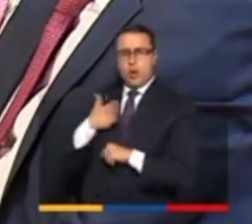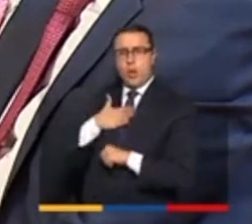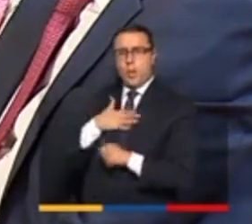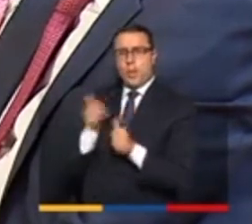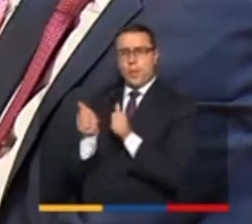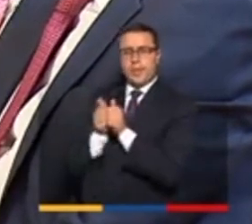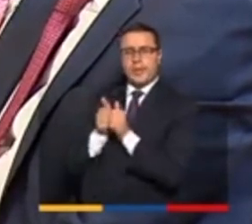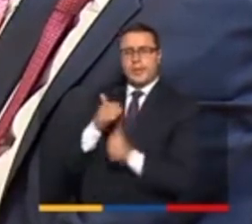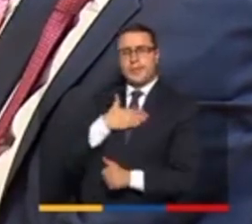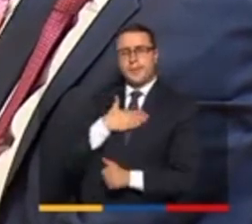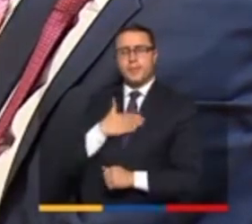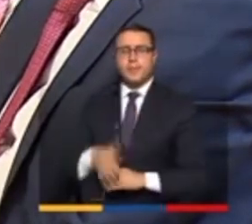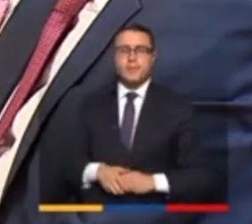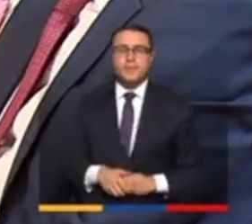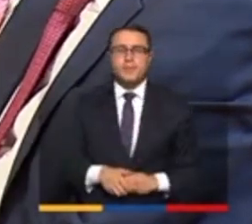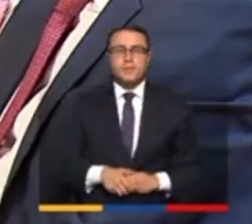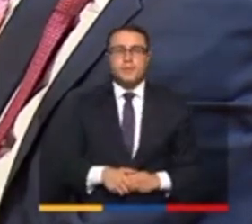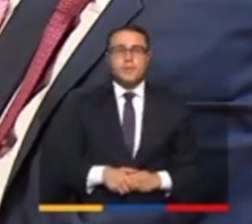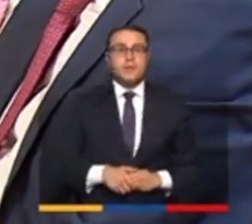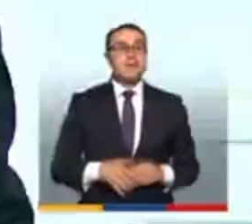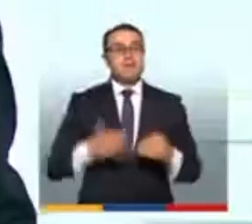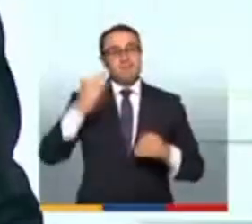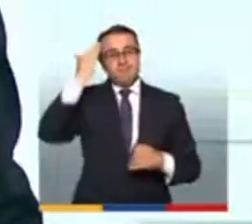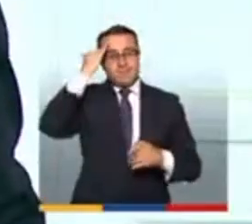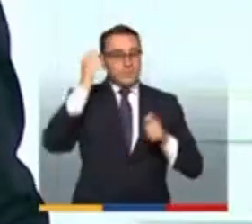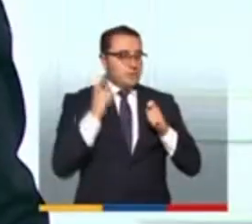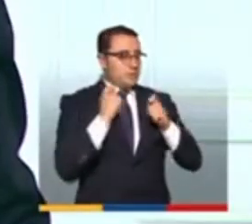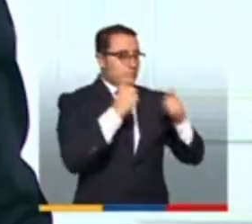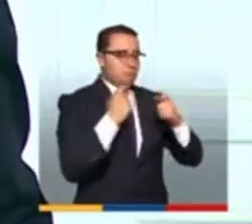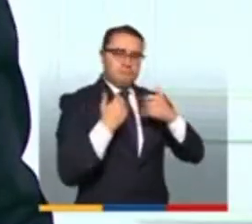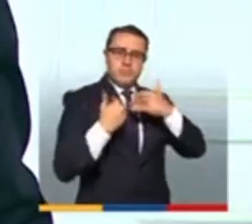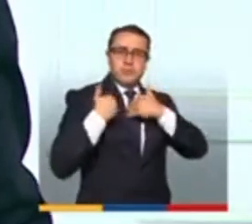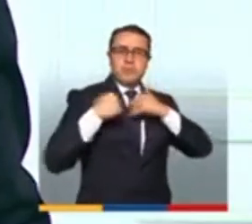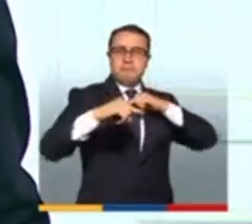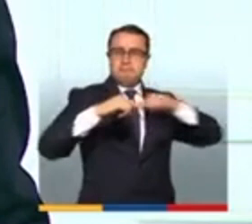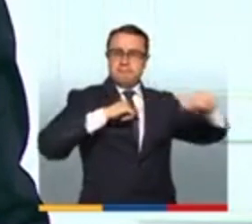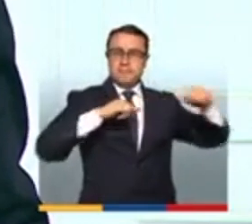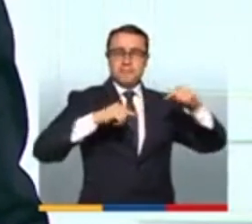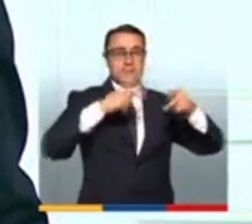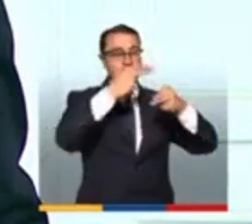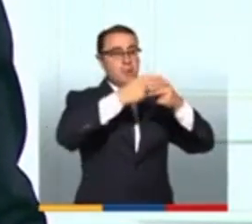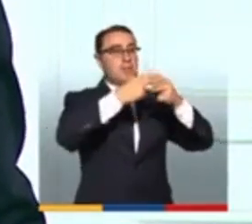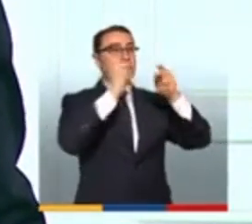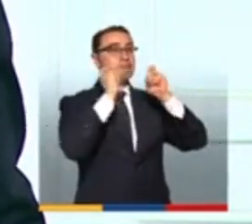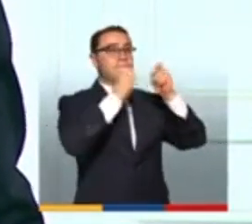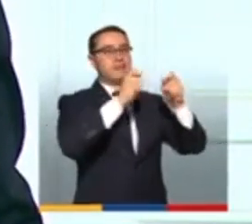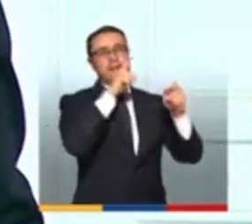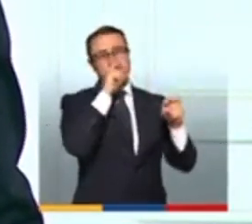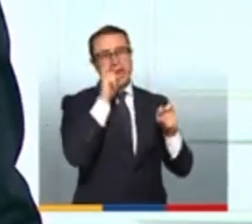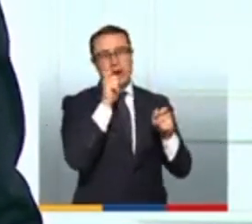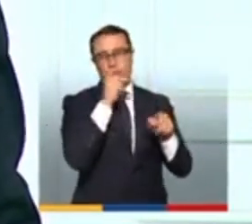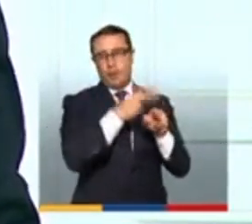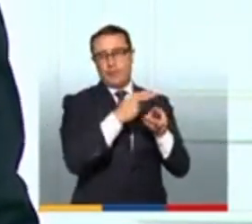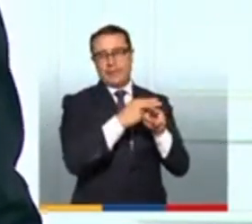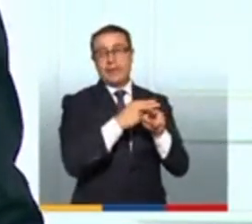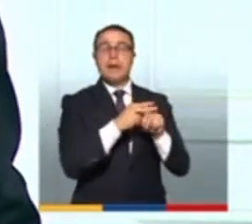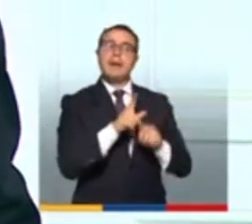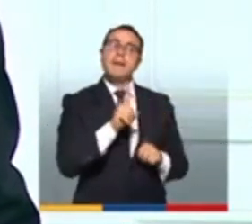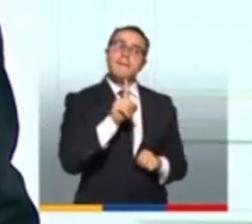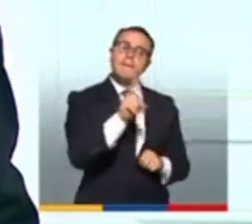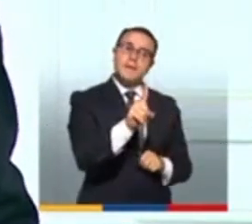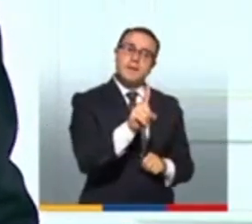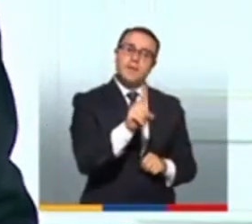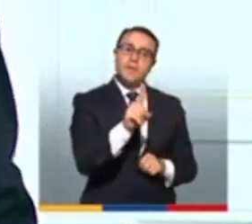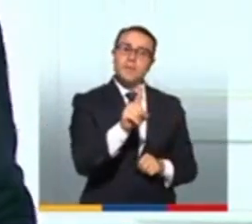Bueno, esta es una labor propiamente administrativa, con nombre feo, pero da pie a